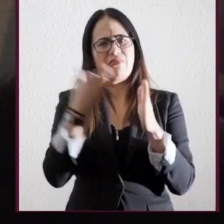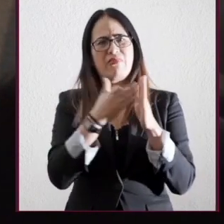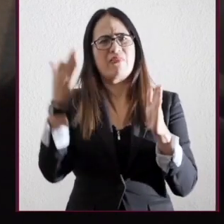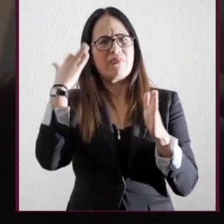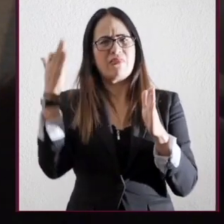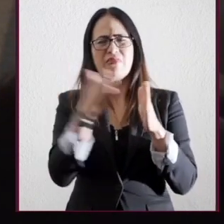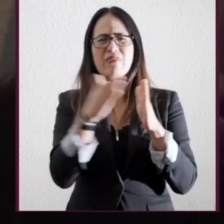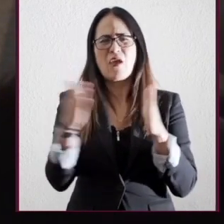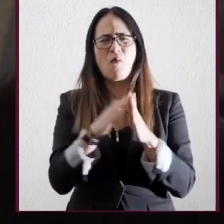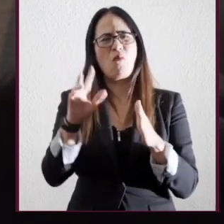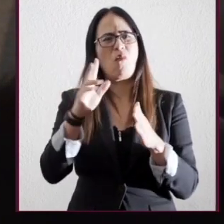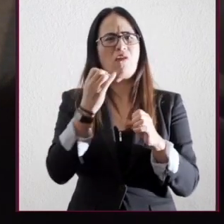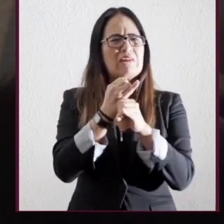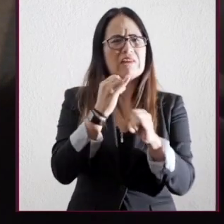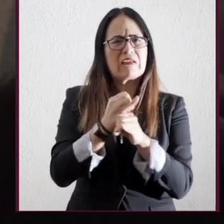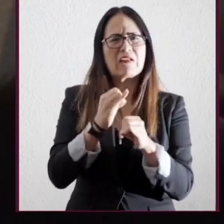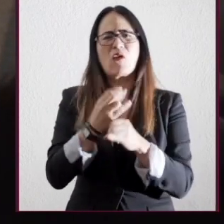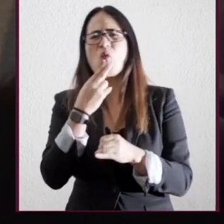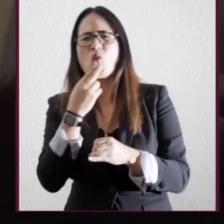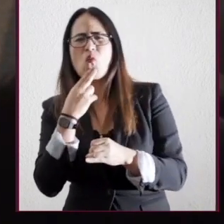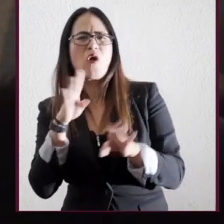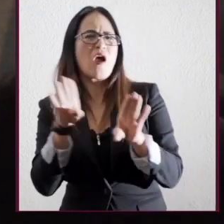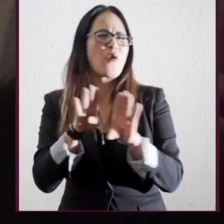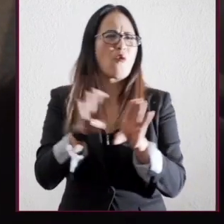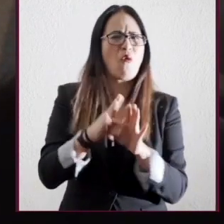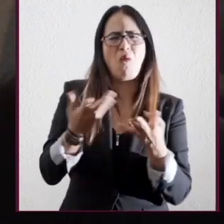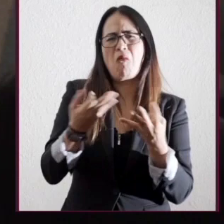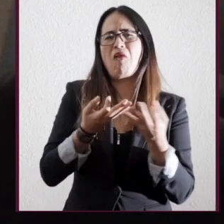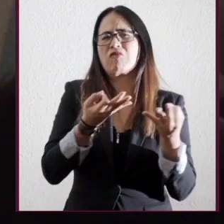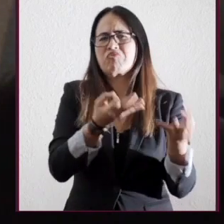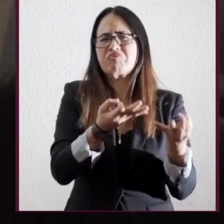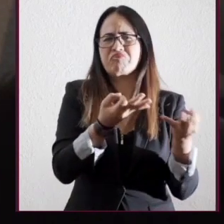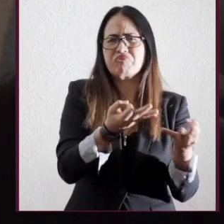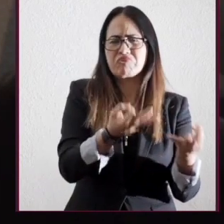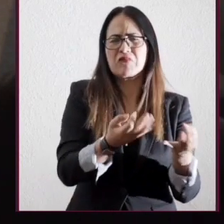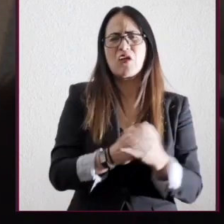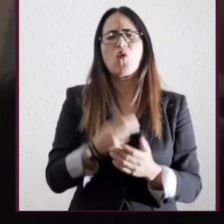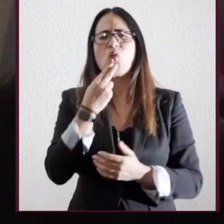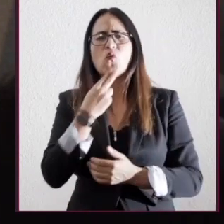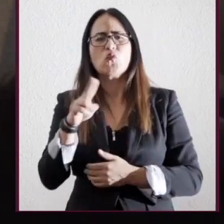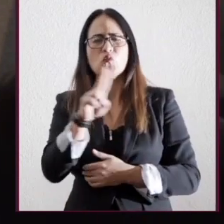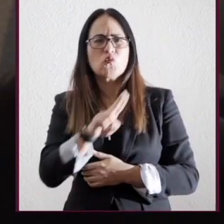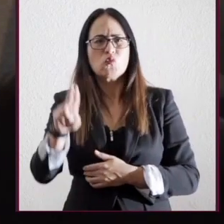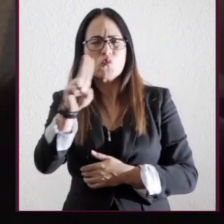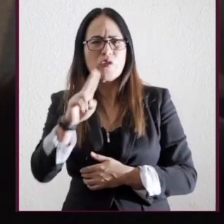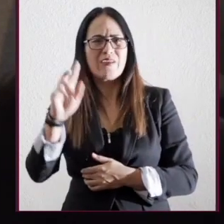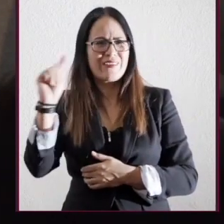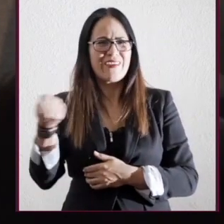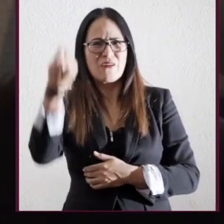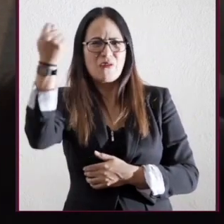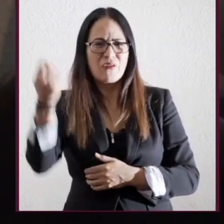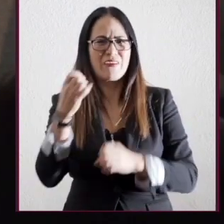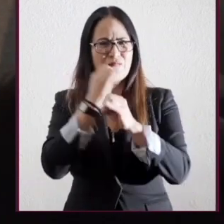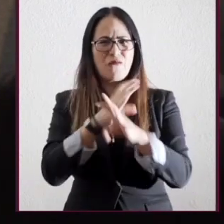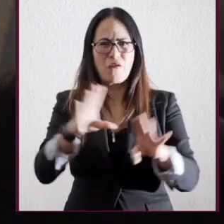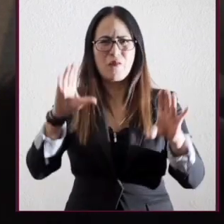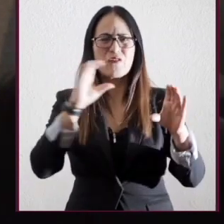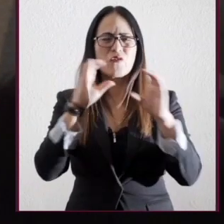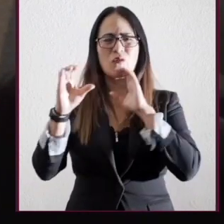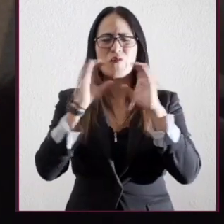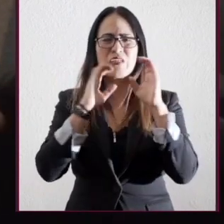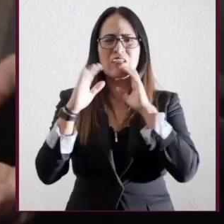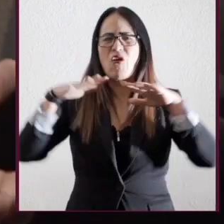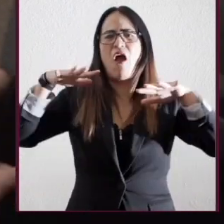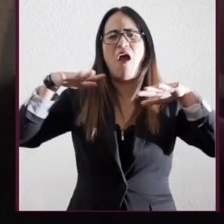momento. Y nosotros lo que sabemos es que los usuarios de las tecnologías de información y comunicación